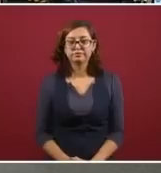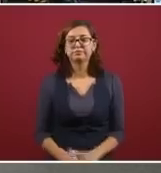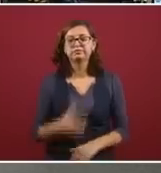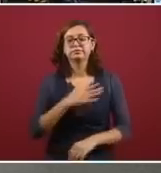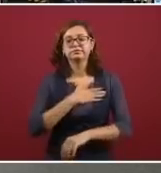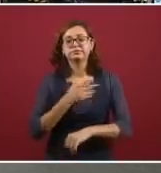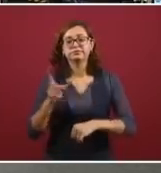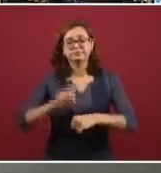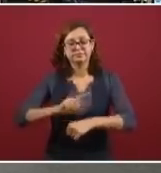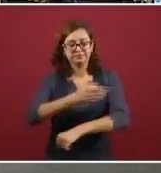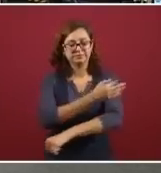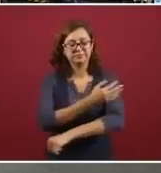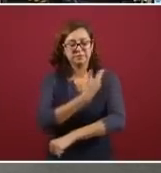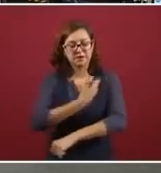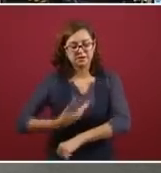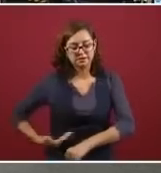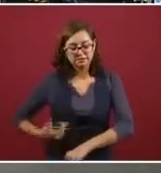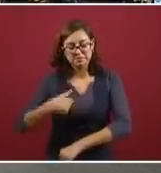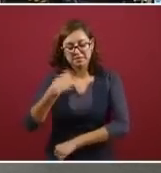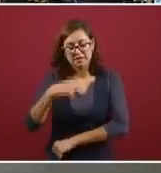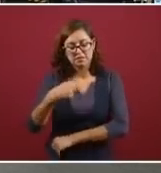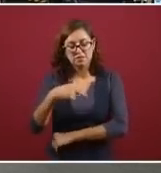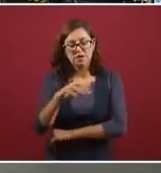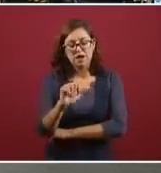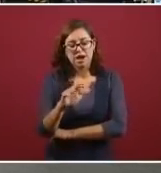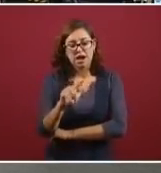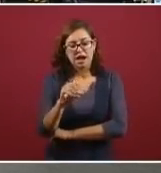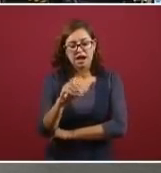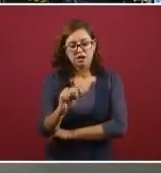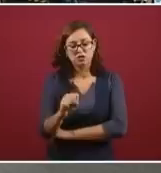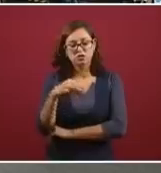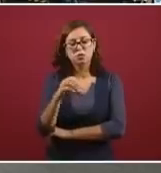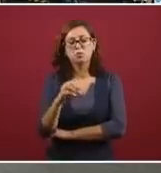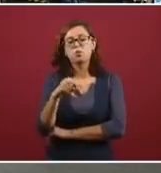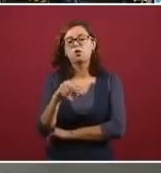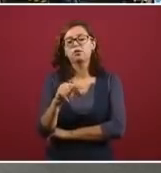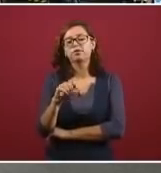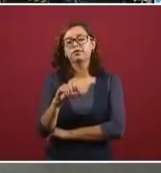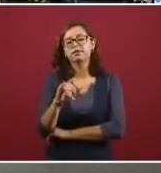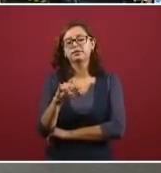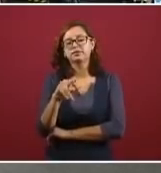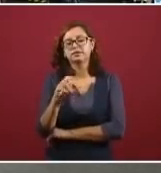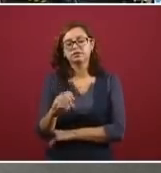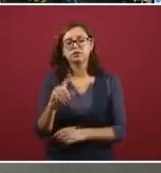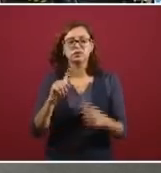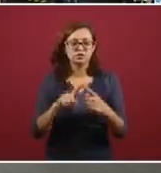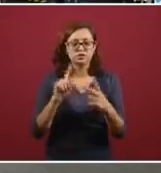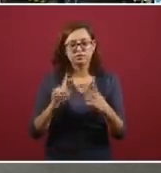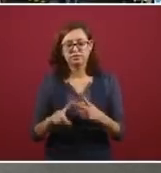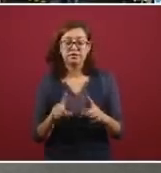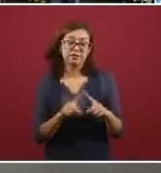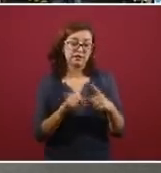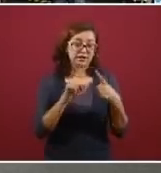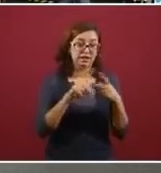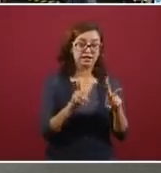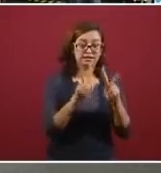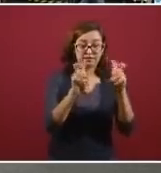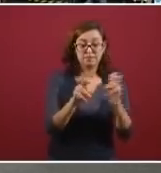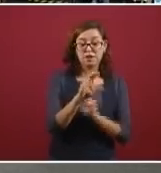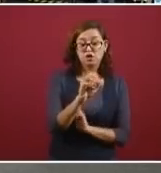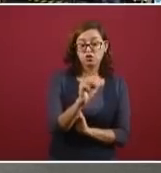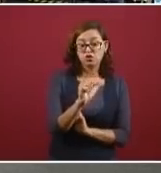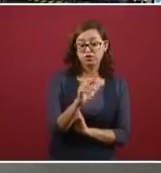Buenos días, señor presidente. Carlos Montesinos de la Hoguera. Dos temas. Primero, sobre el caso de Rosario Robles. Si tiene